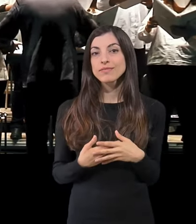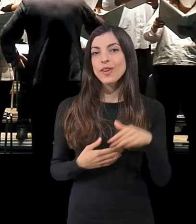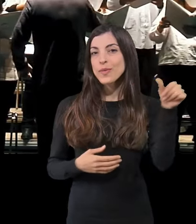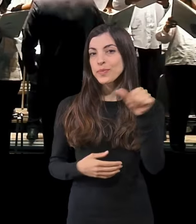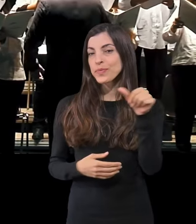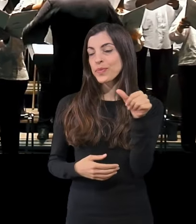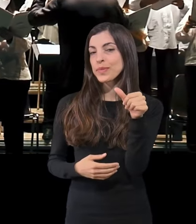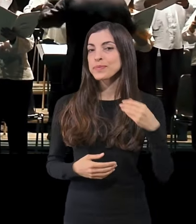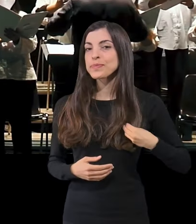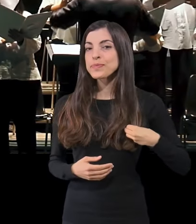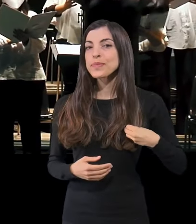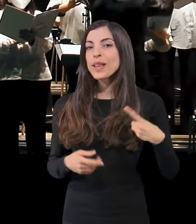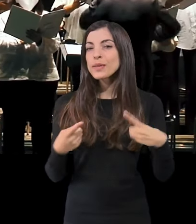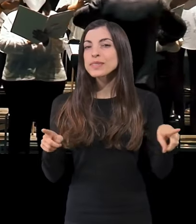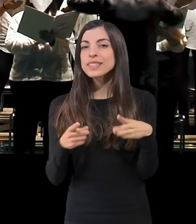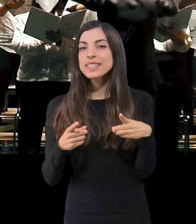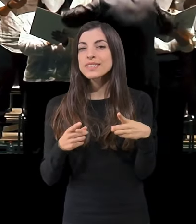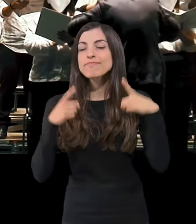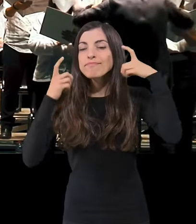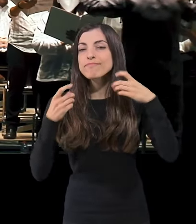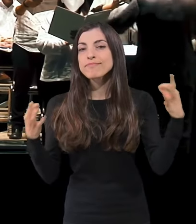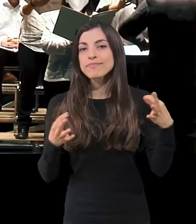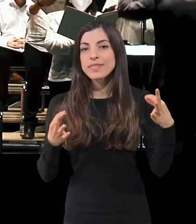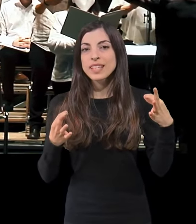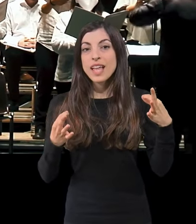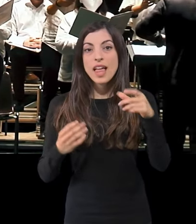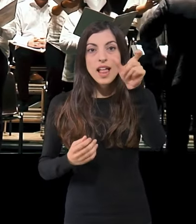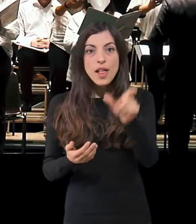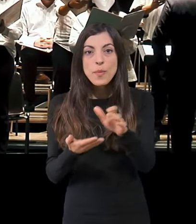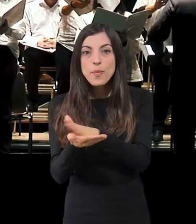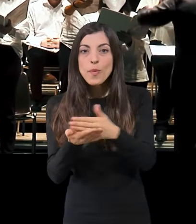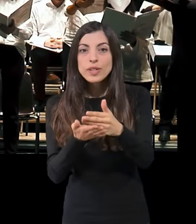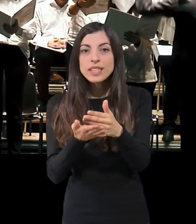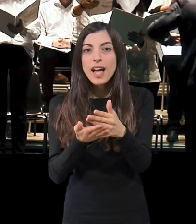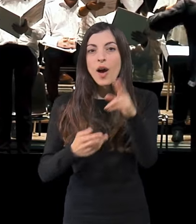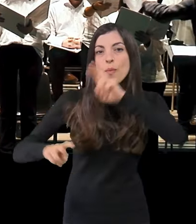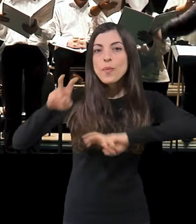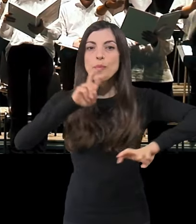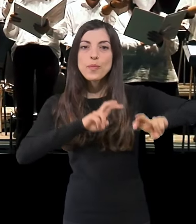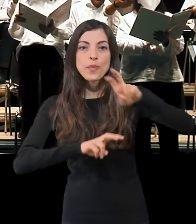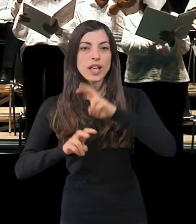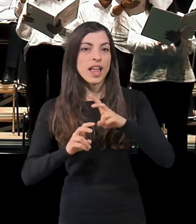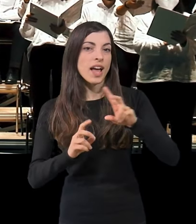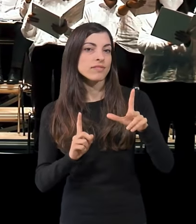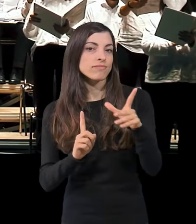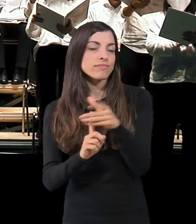Con estas piezas, la música trata de reflejar la búsqueda del poeta por encontrar la esencia